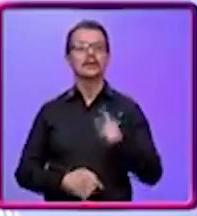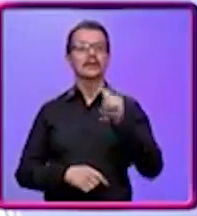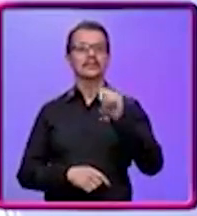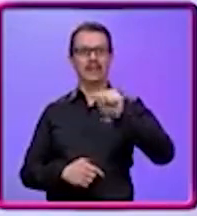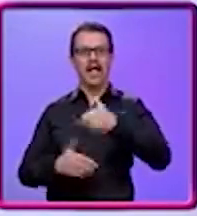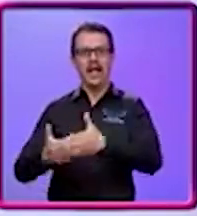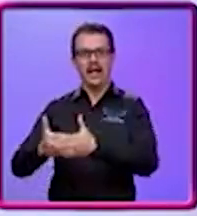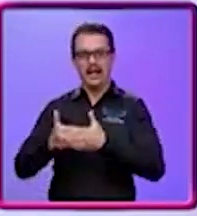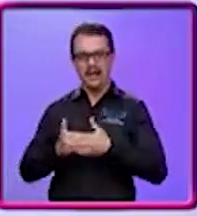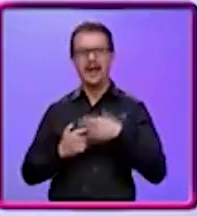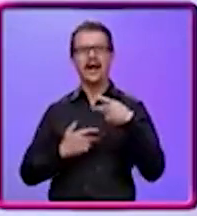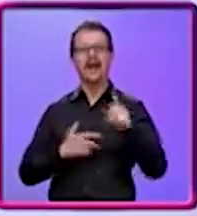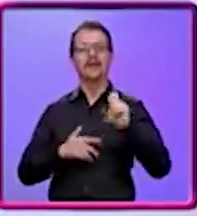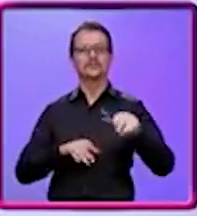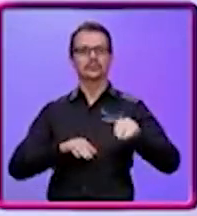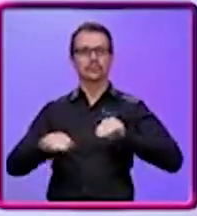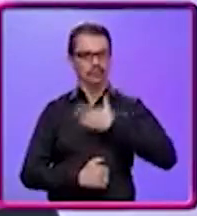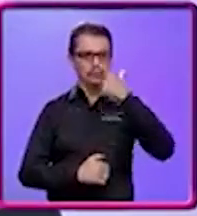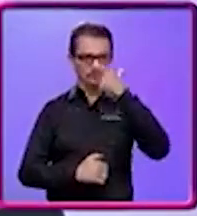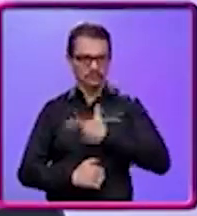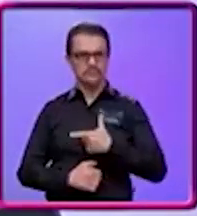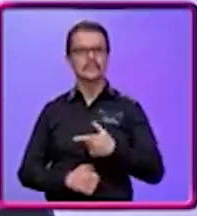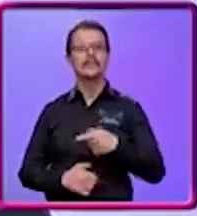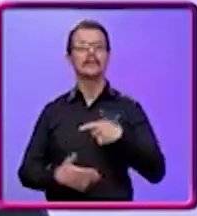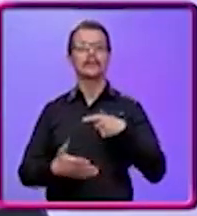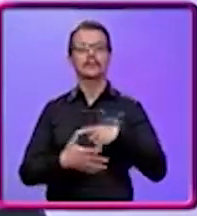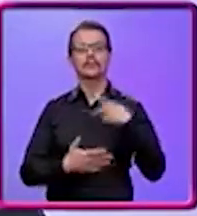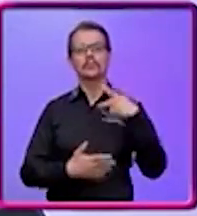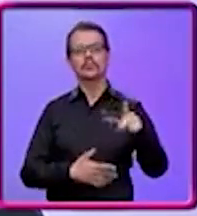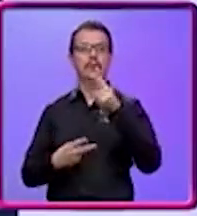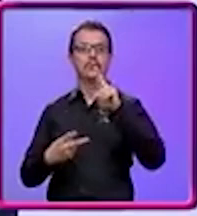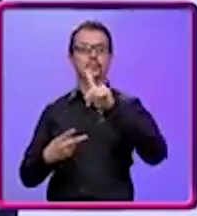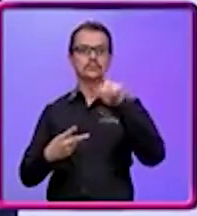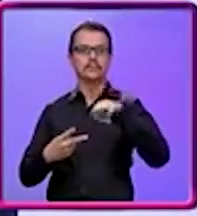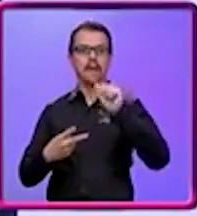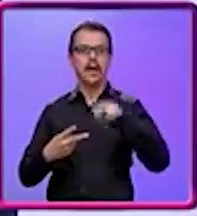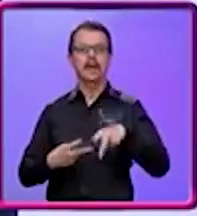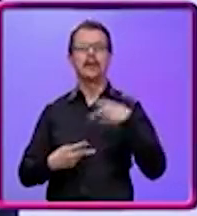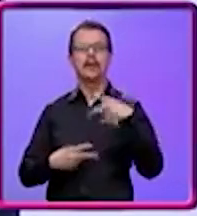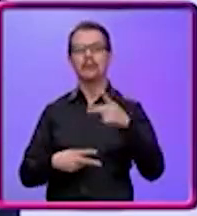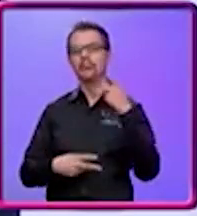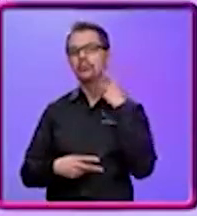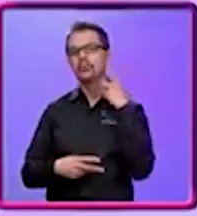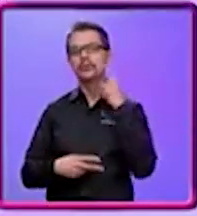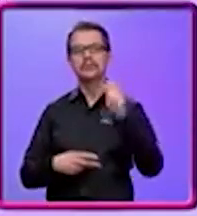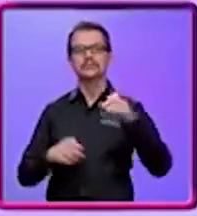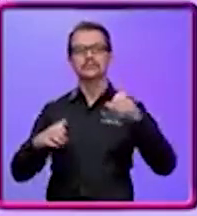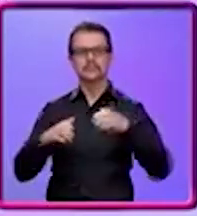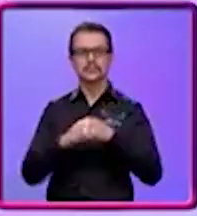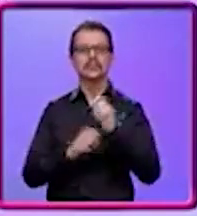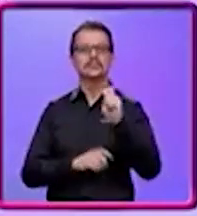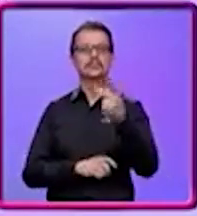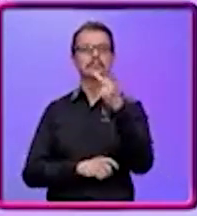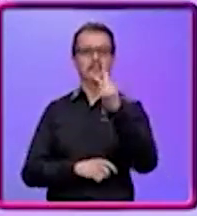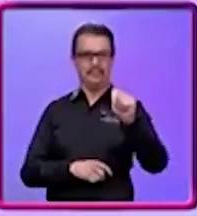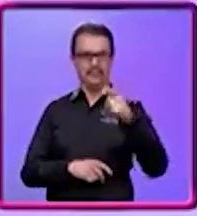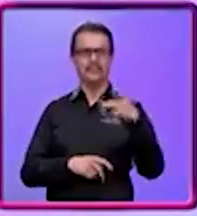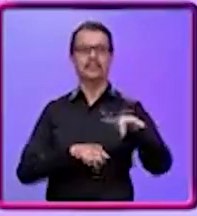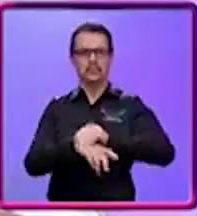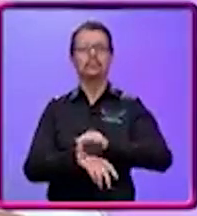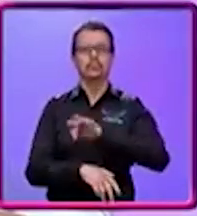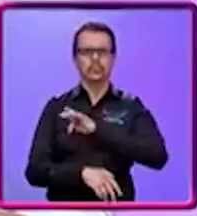independiente Delfina Gómez de morena Juan Cepeda del PRD y Óscar González del PT expusieron sus